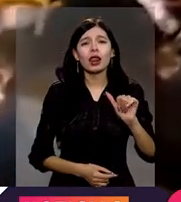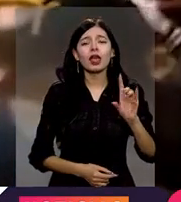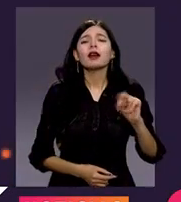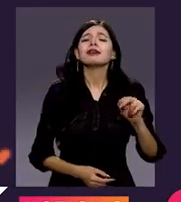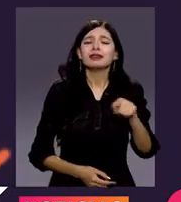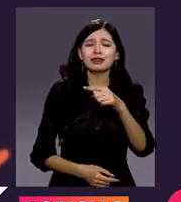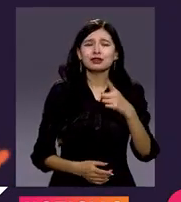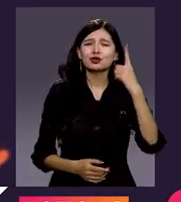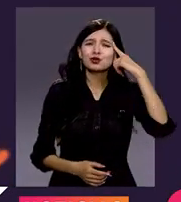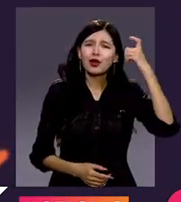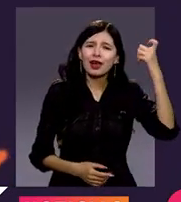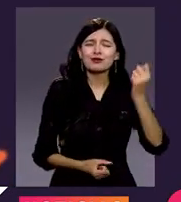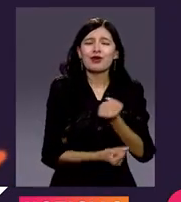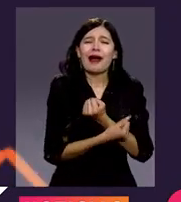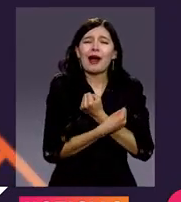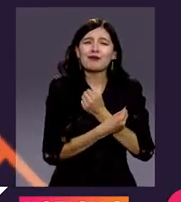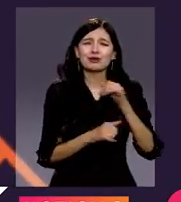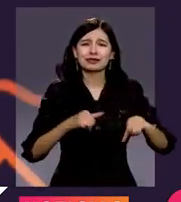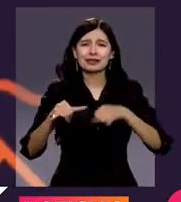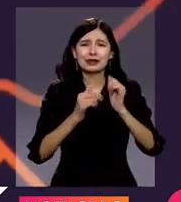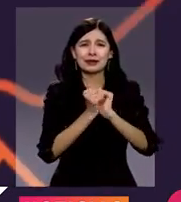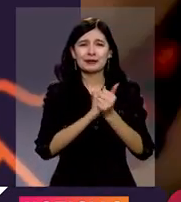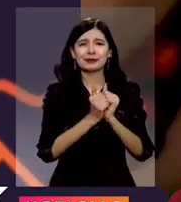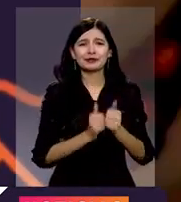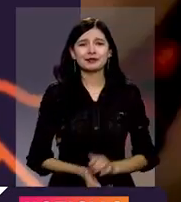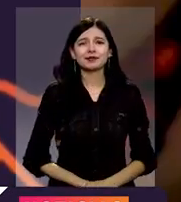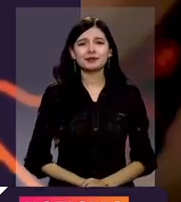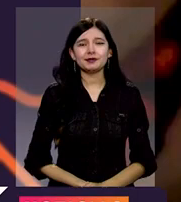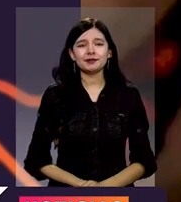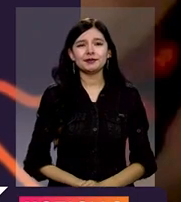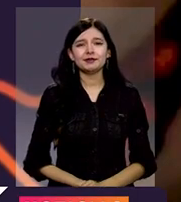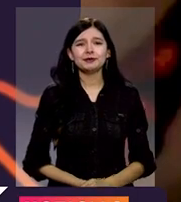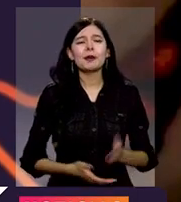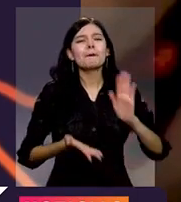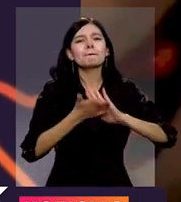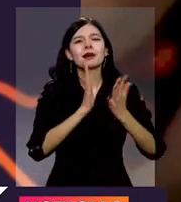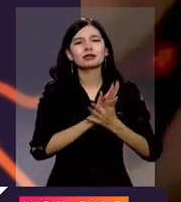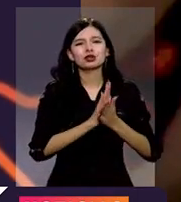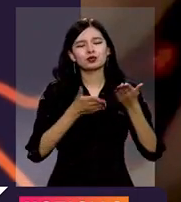el amor y la grandeza de este deporte llamado ciclismo. Paz en su tumba.